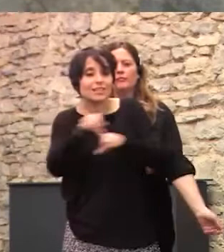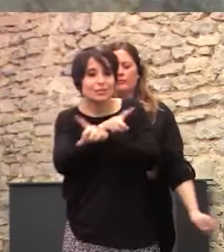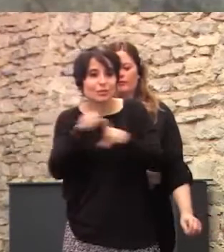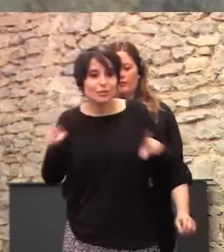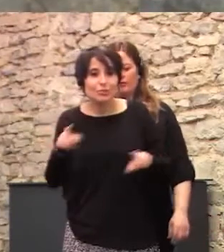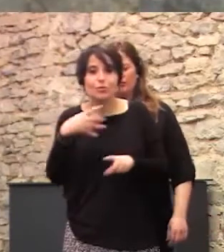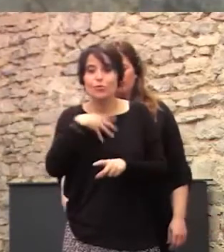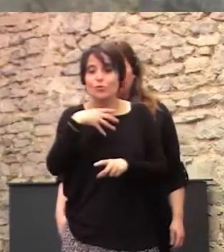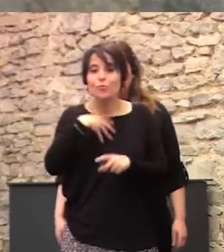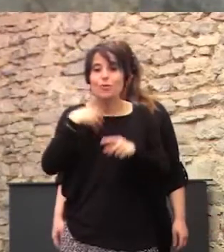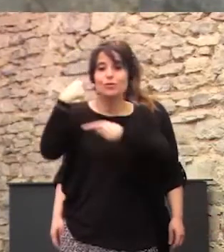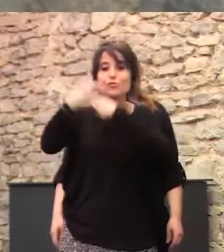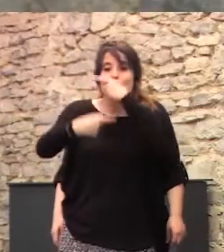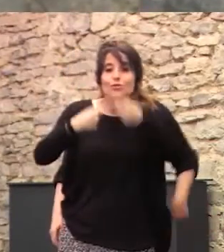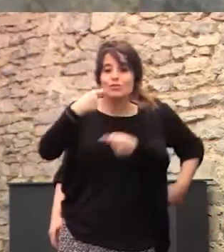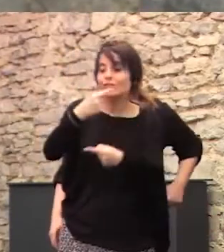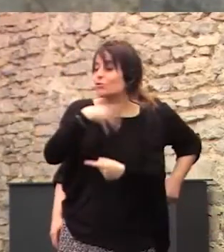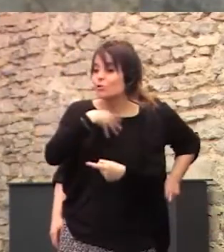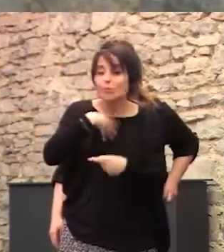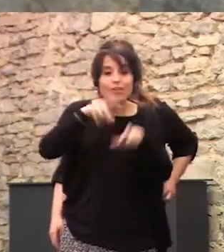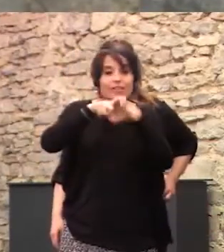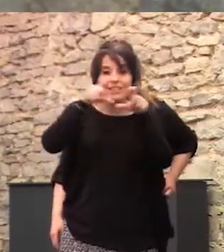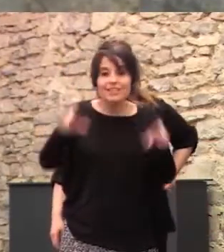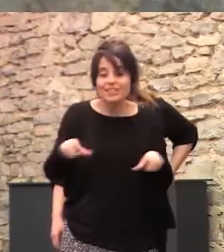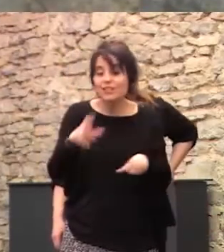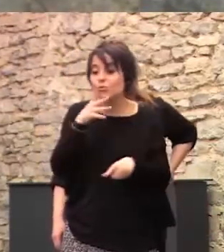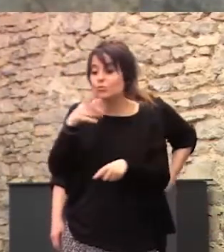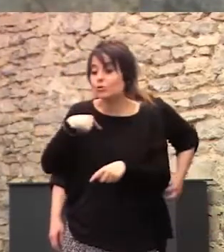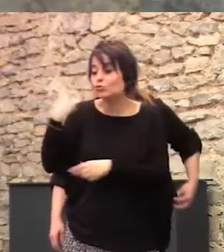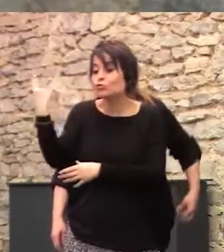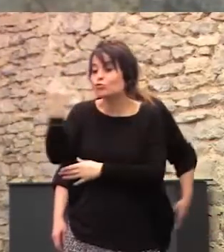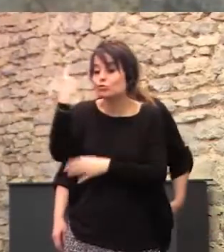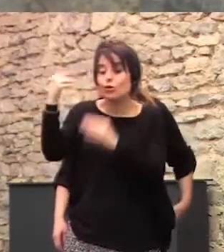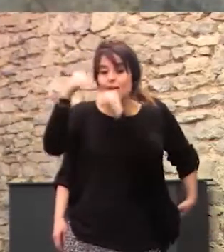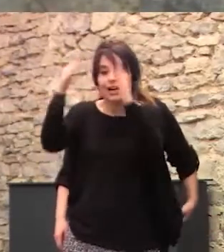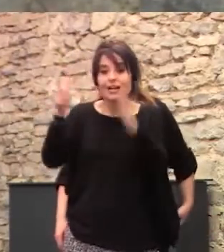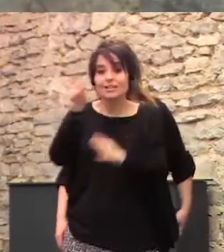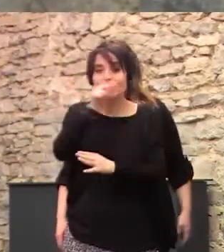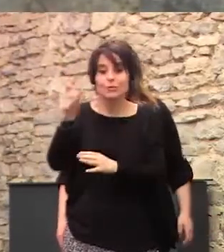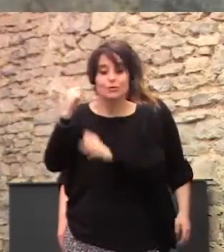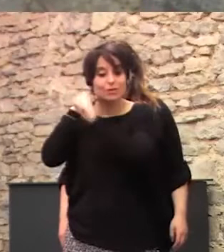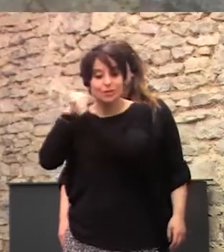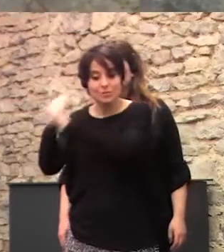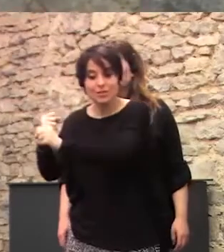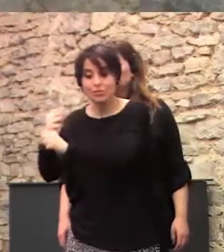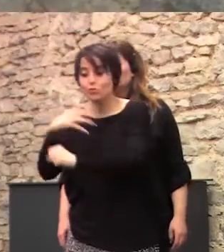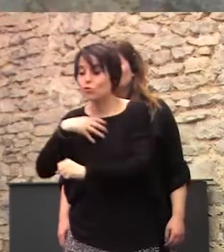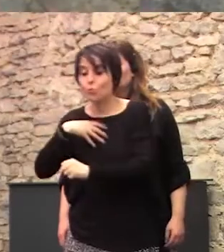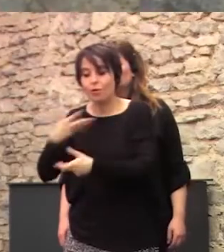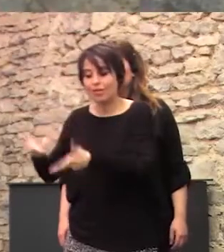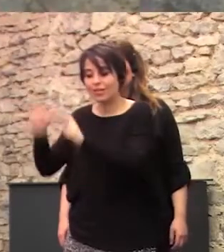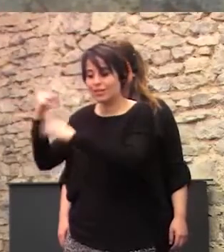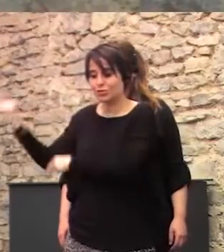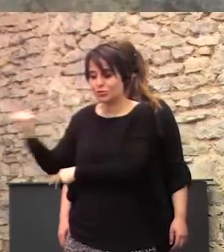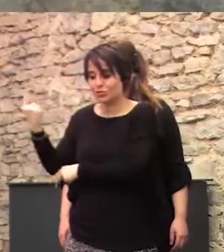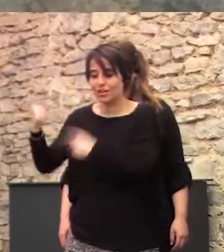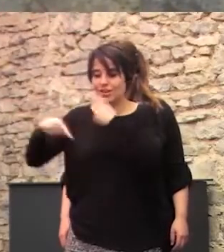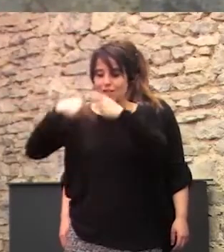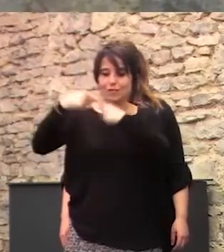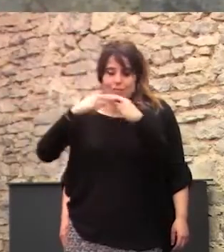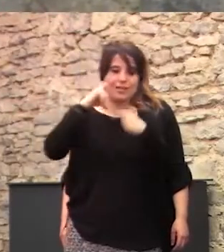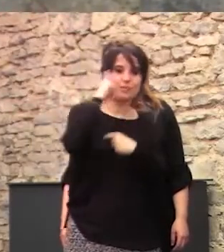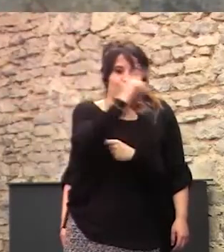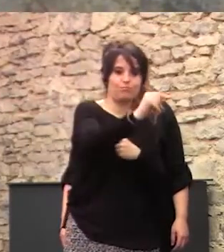de descanso diario, es que no pueden, porque están sola en la casa con la persona dependiente, entonces no la pueden dejar y la familia ha